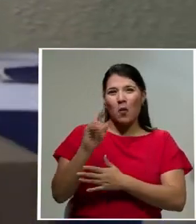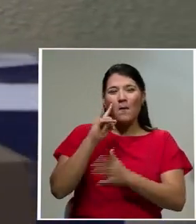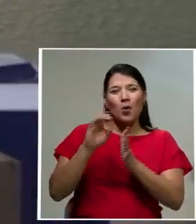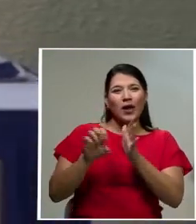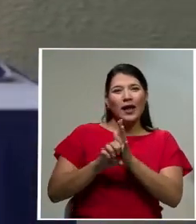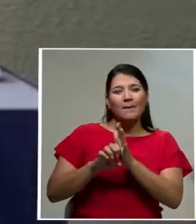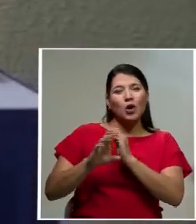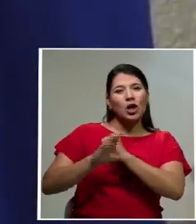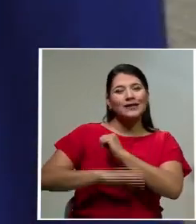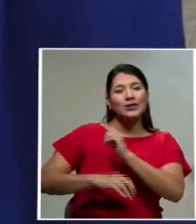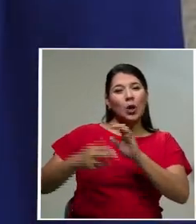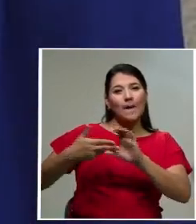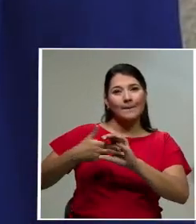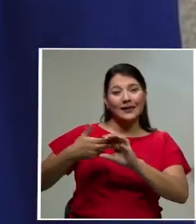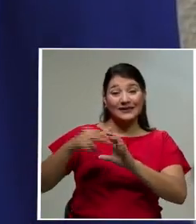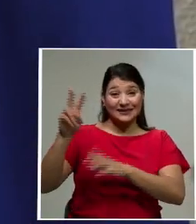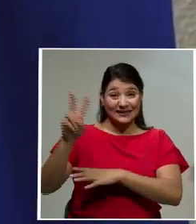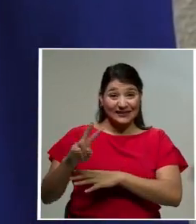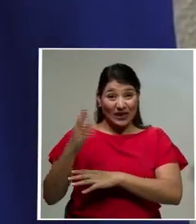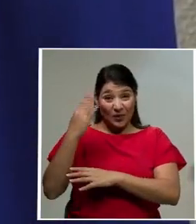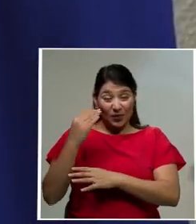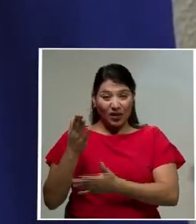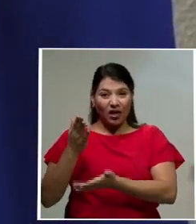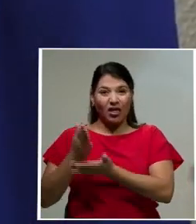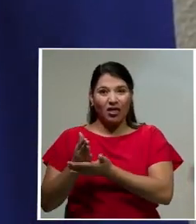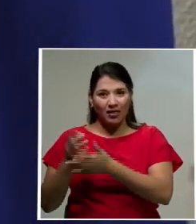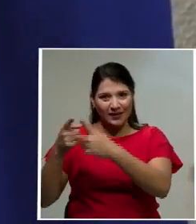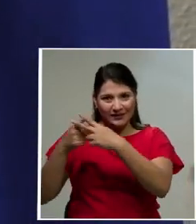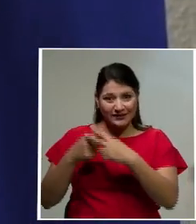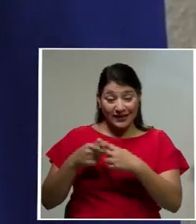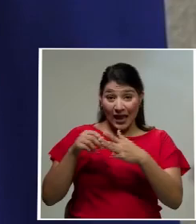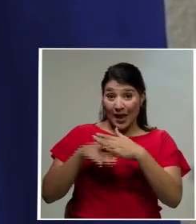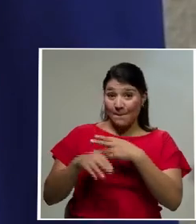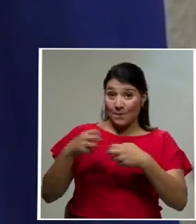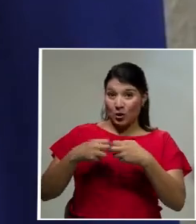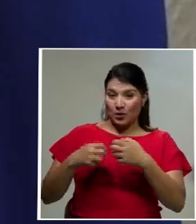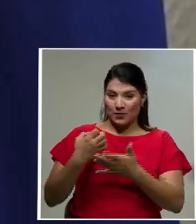que le ha cerrado vías de financiamiento en medio de una dura crisis económica.